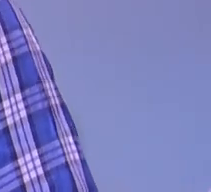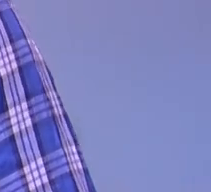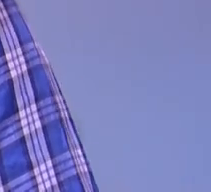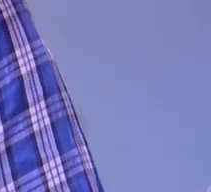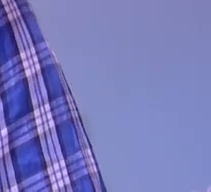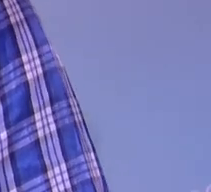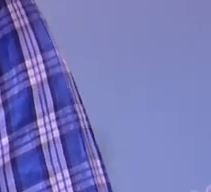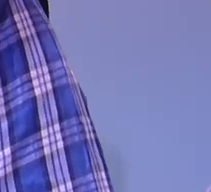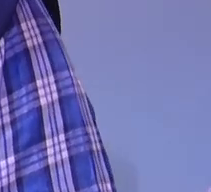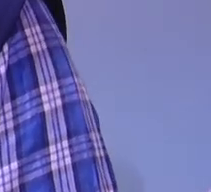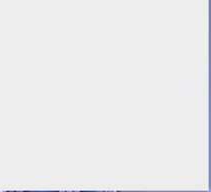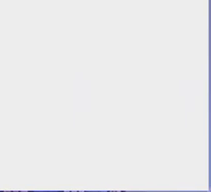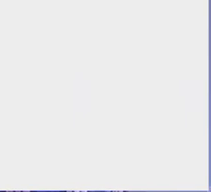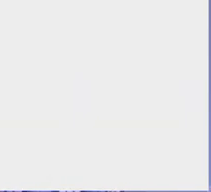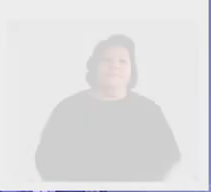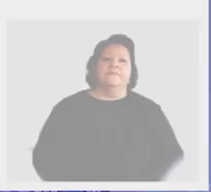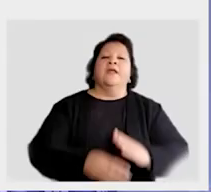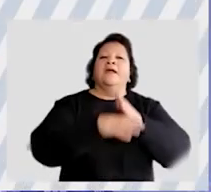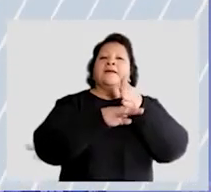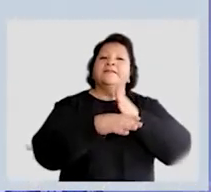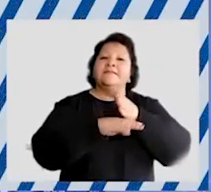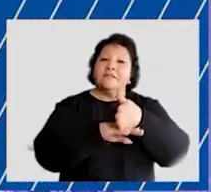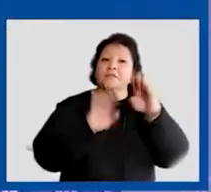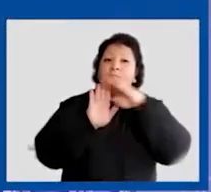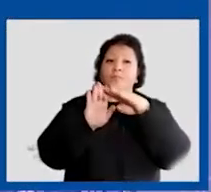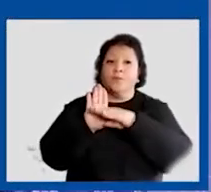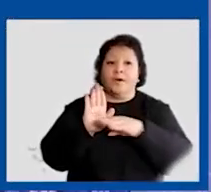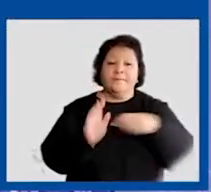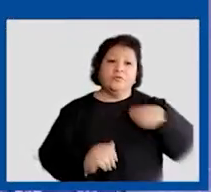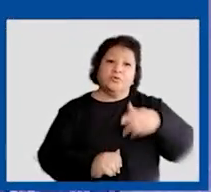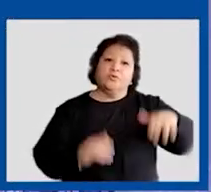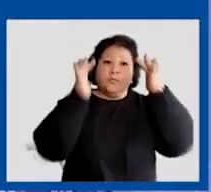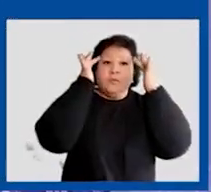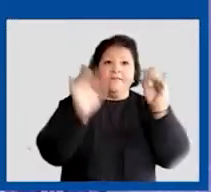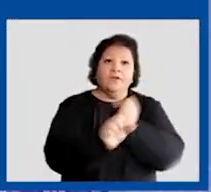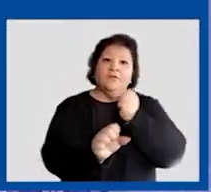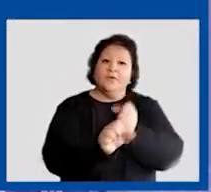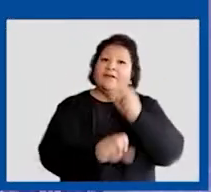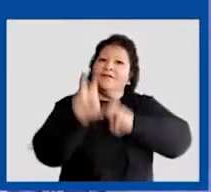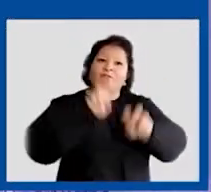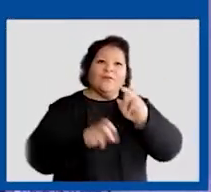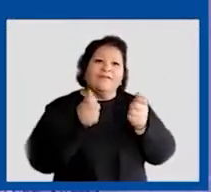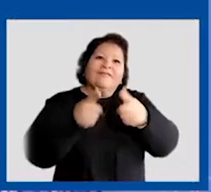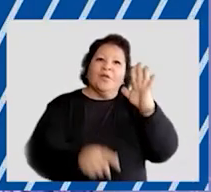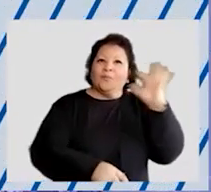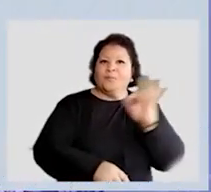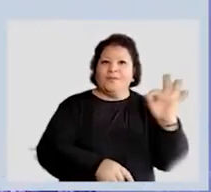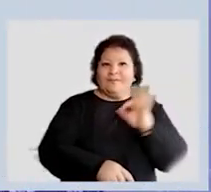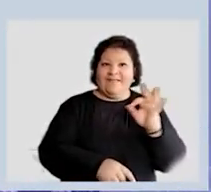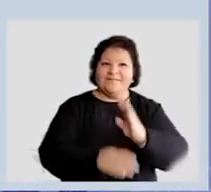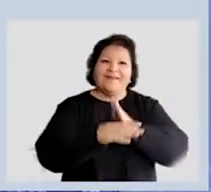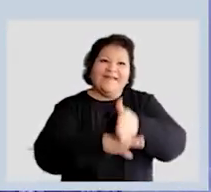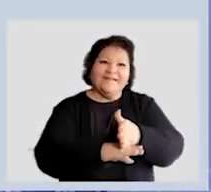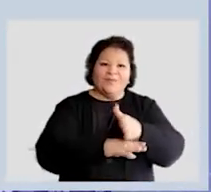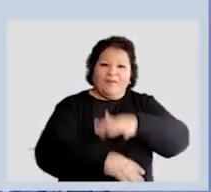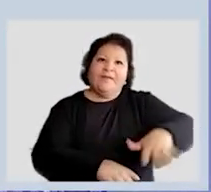correspondiente a un salario mínimo nacional va a haber una segunda etapa de En donde ya se trabaja más la inclusión laboral en el mercado laboral